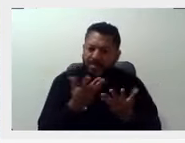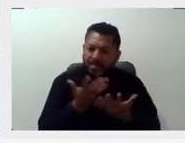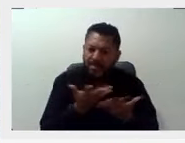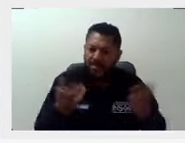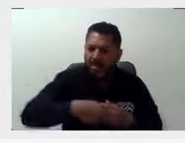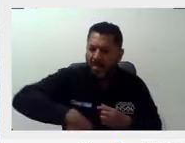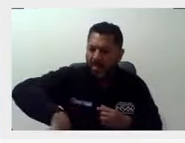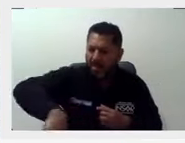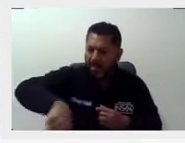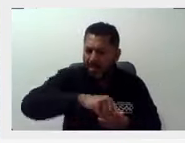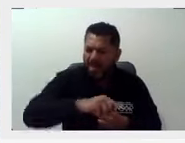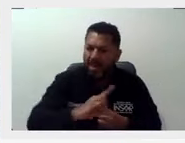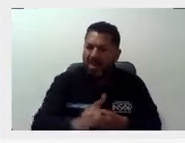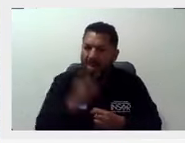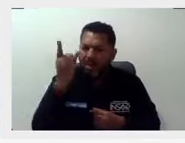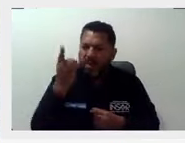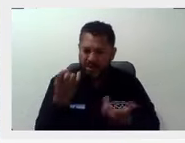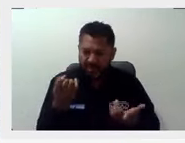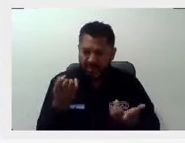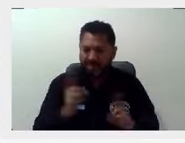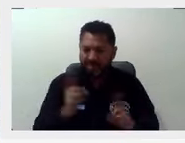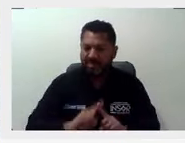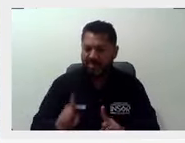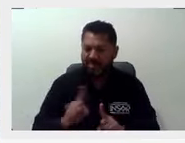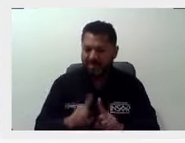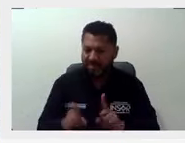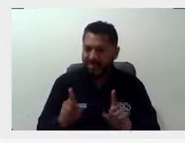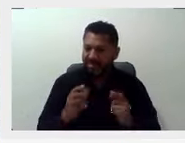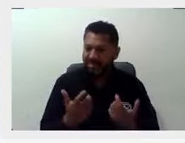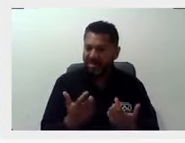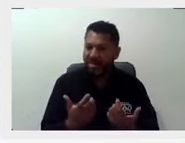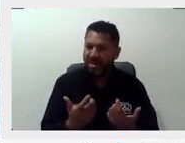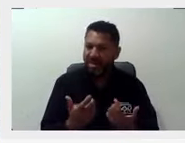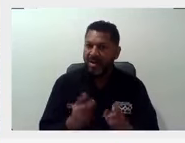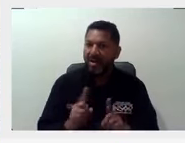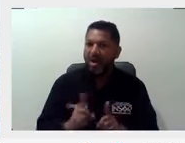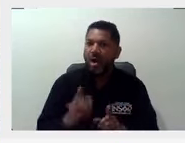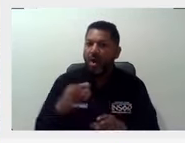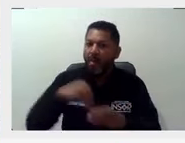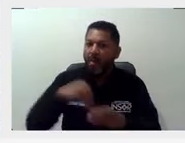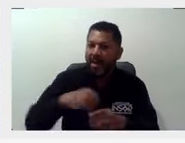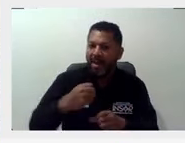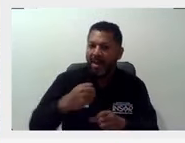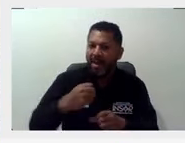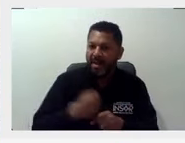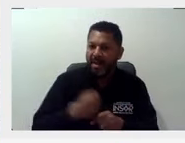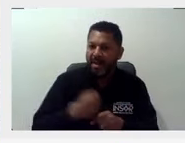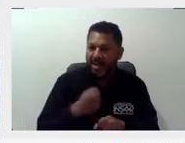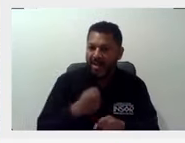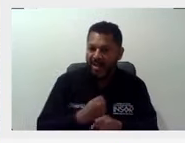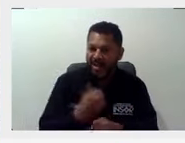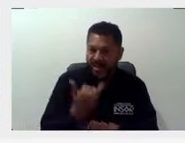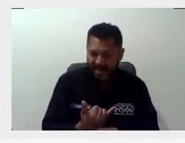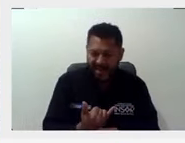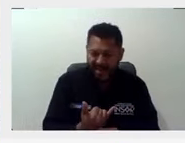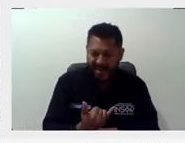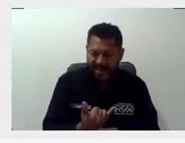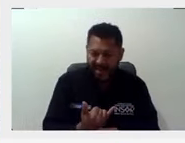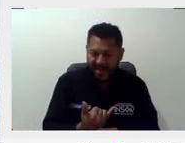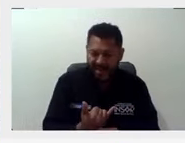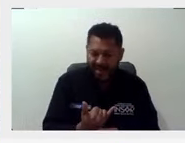traen una valía muchísimo más grande que solamente estar trabajando pues con los otros recursos, que también son importantes y que creo que en